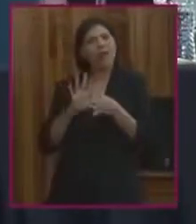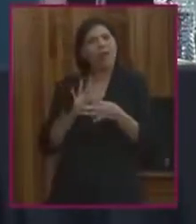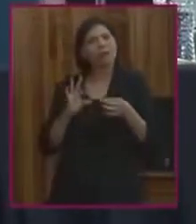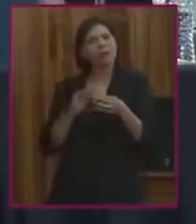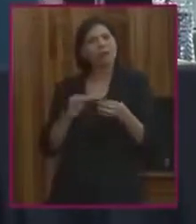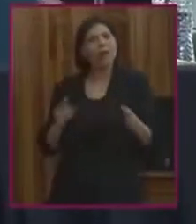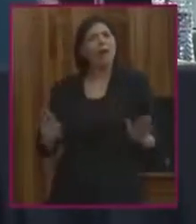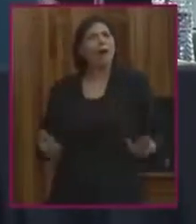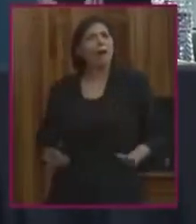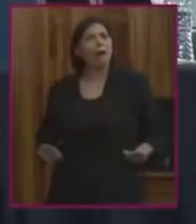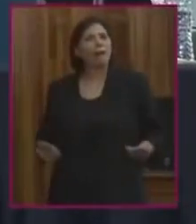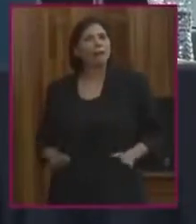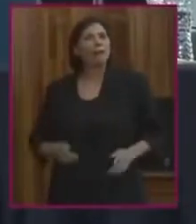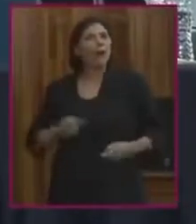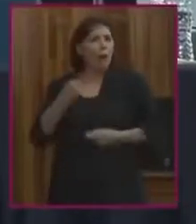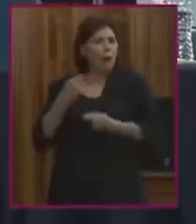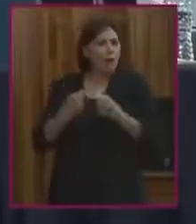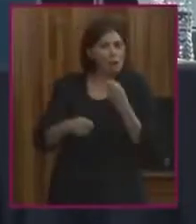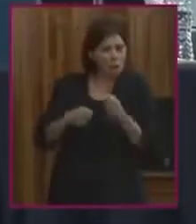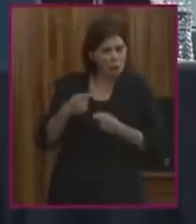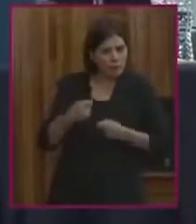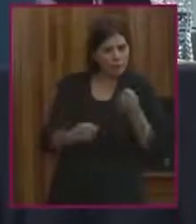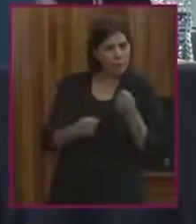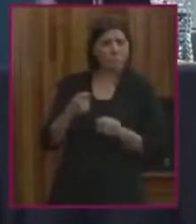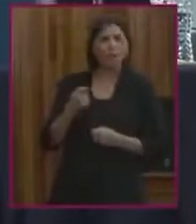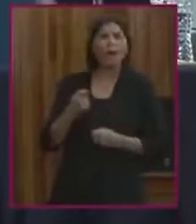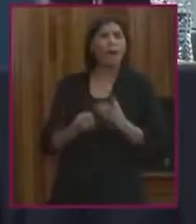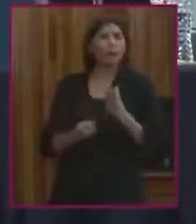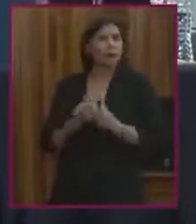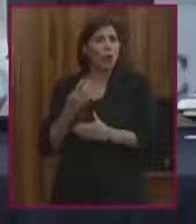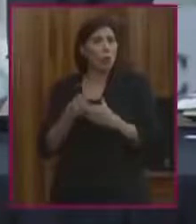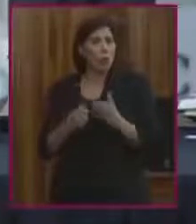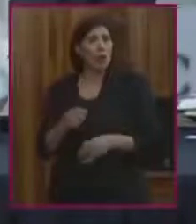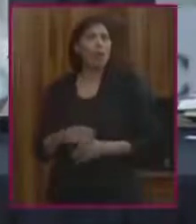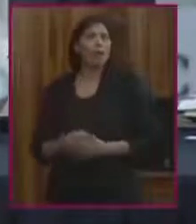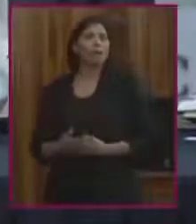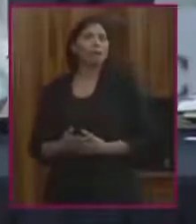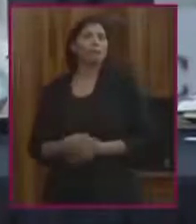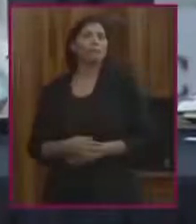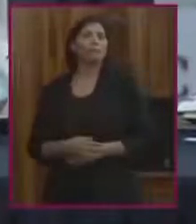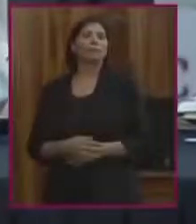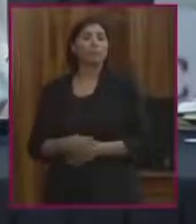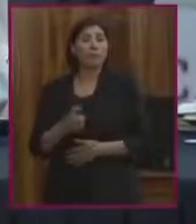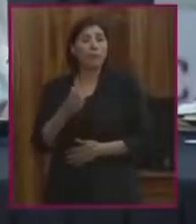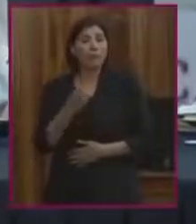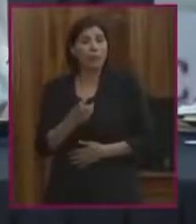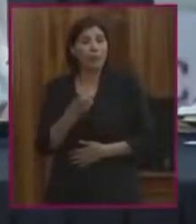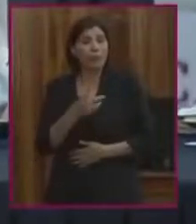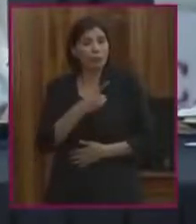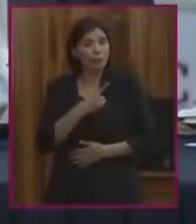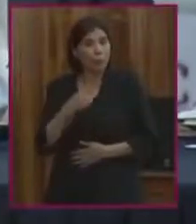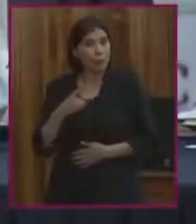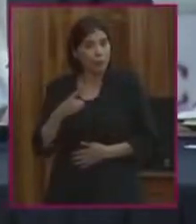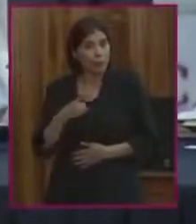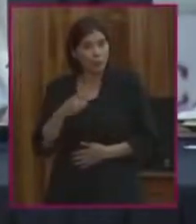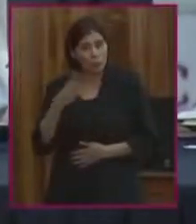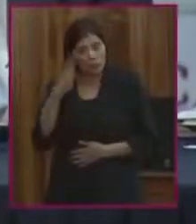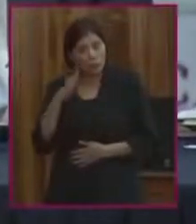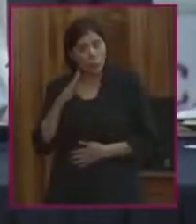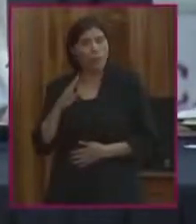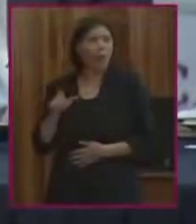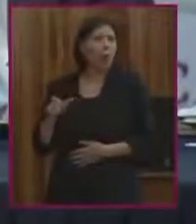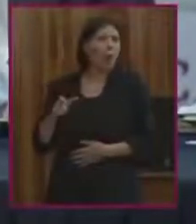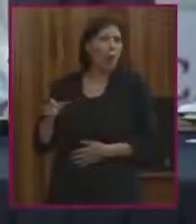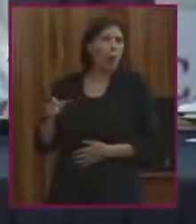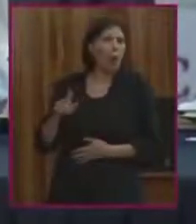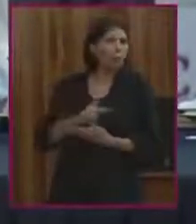flexibles, adaptables, replicables e innovadores. Y debemos tomar en cuenta eso al momento de diseñar estos proyectos. También es muy